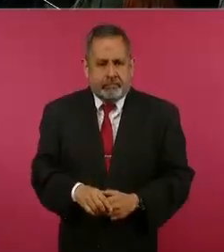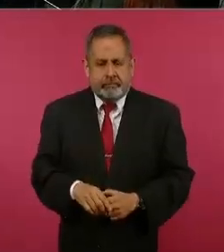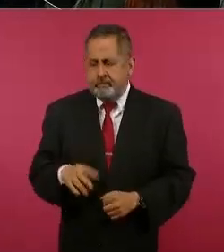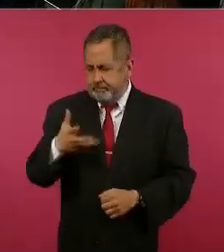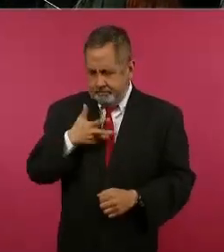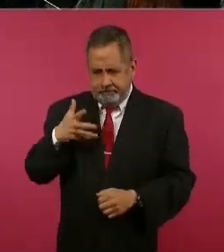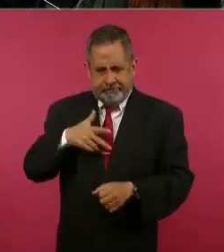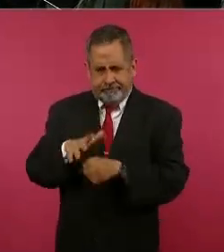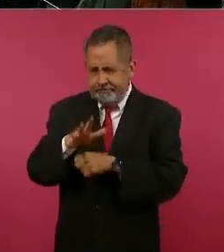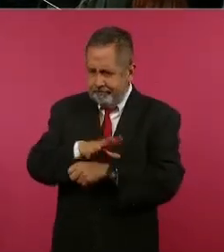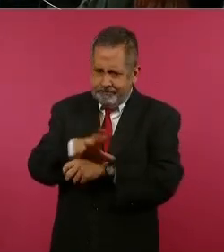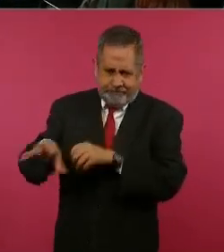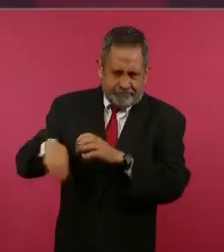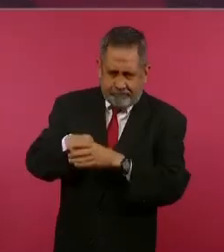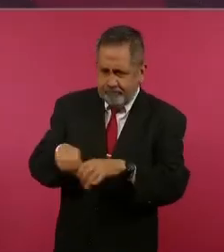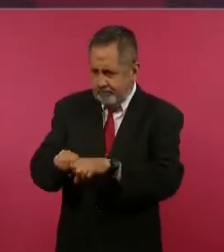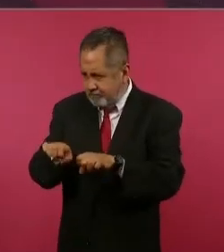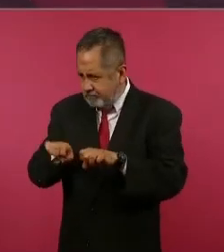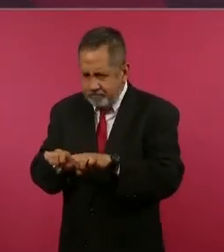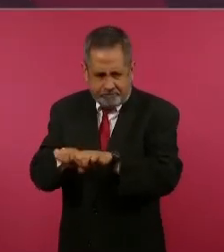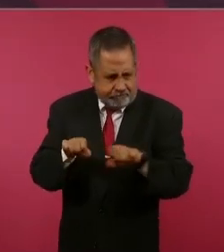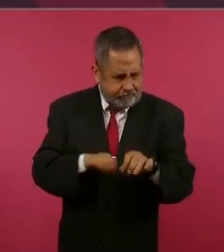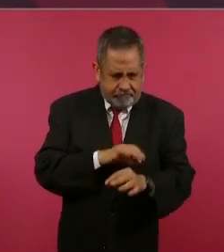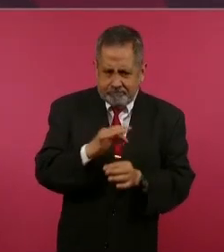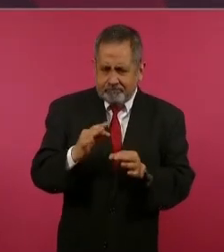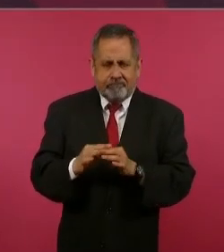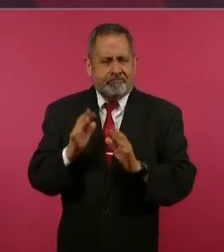cuenta con todos los equipos.